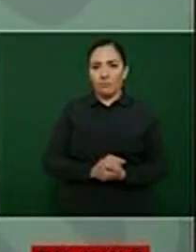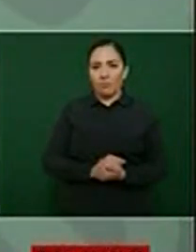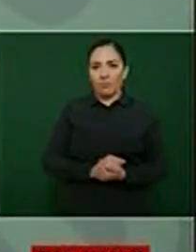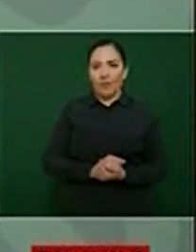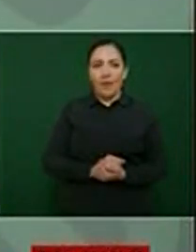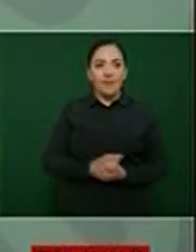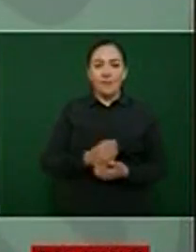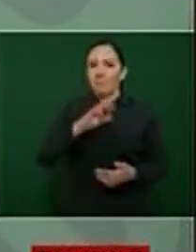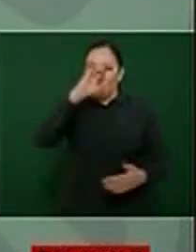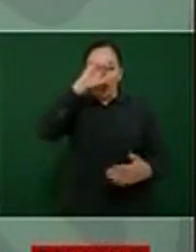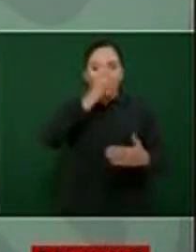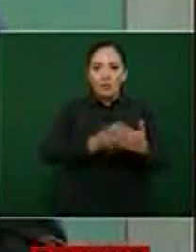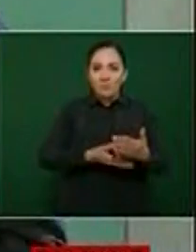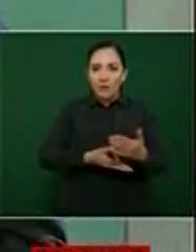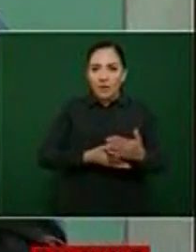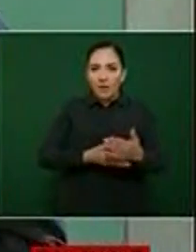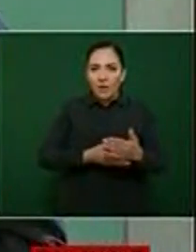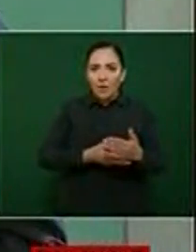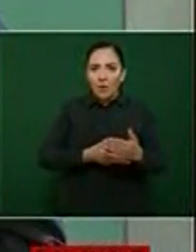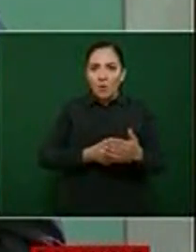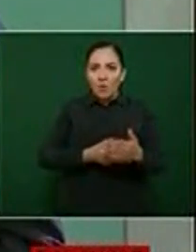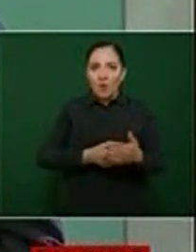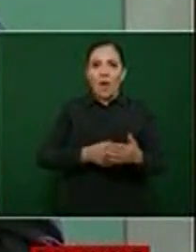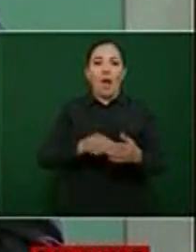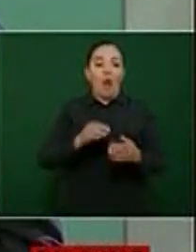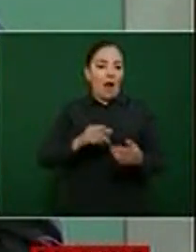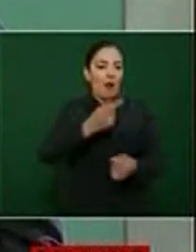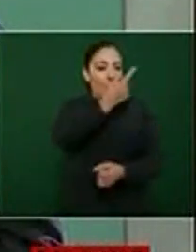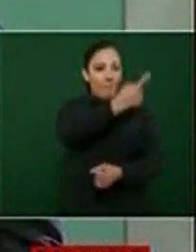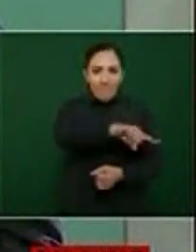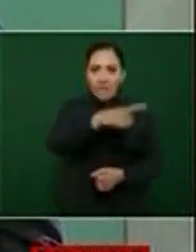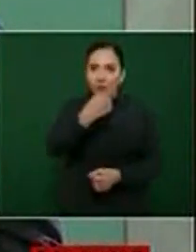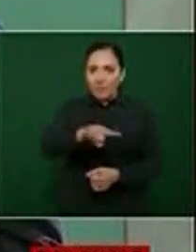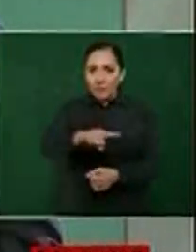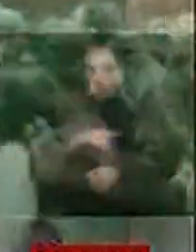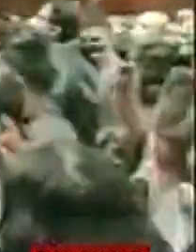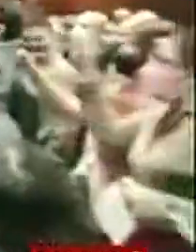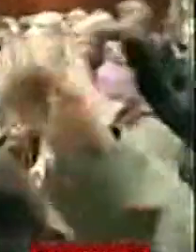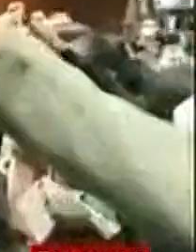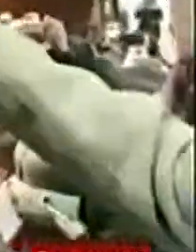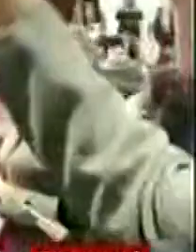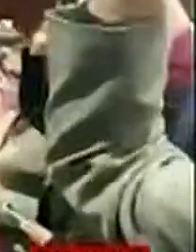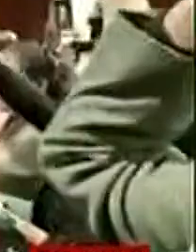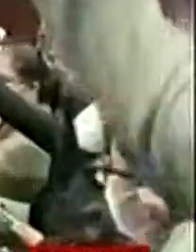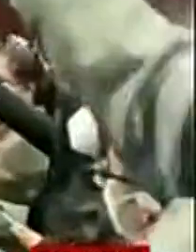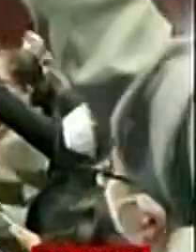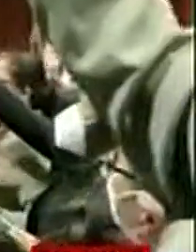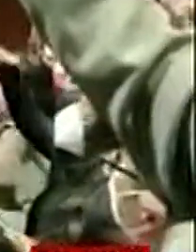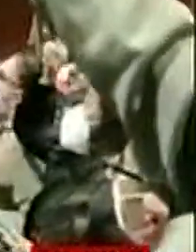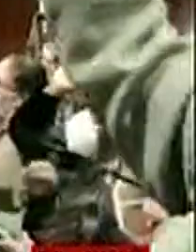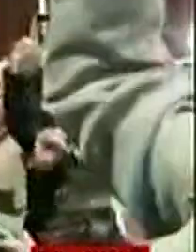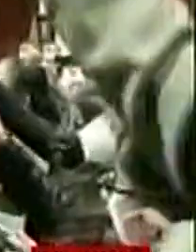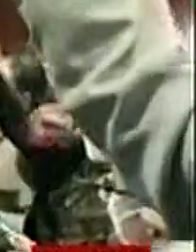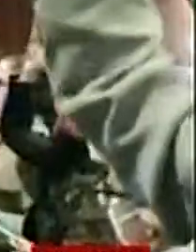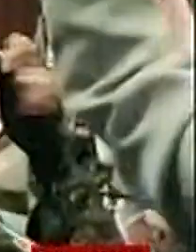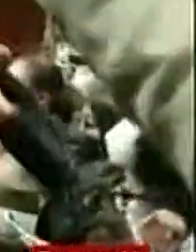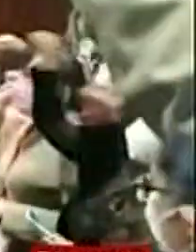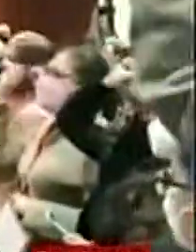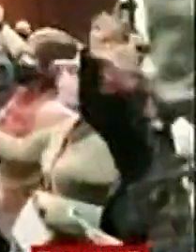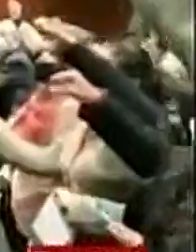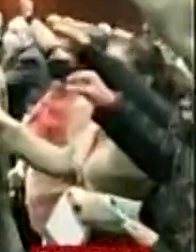alguna duda de si provienen de manera ilegítima o si provienen de manera pública, pues a través de las fiscalizaciones,